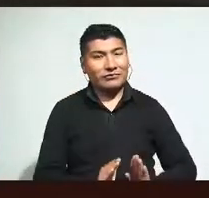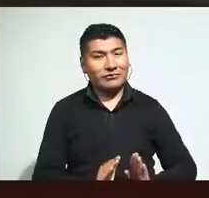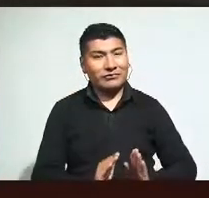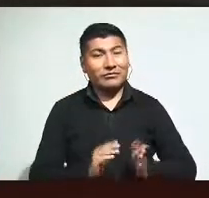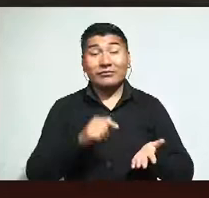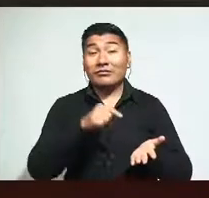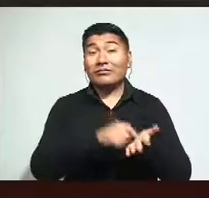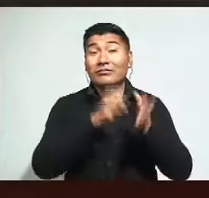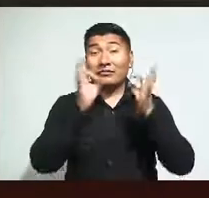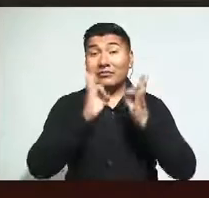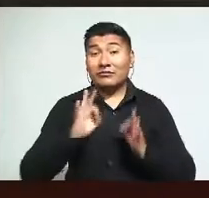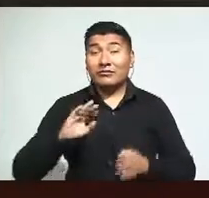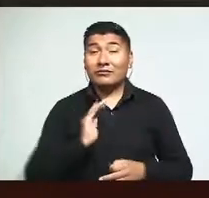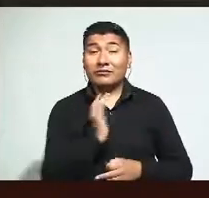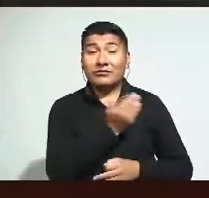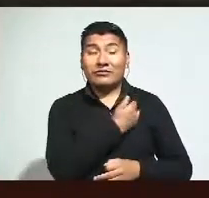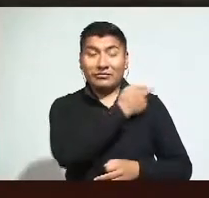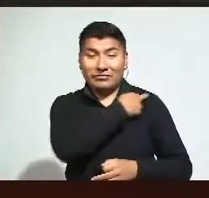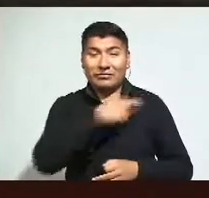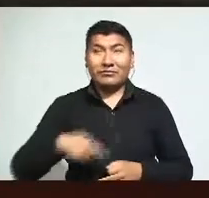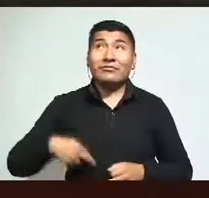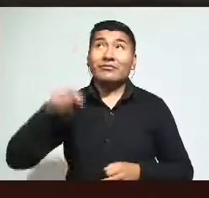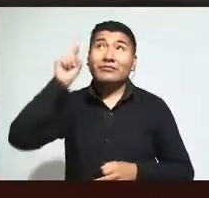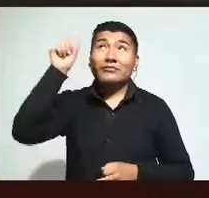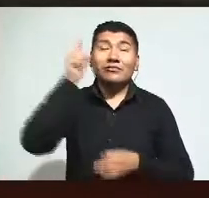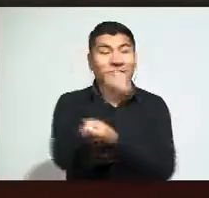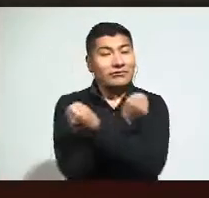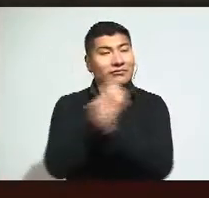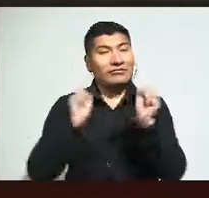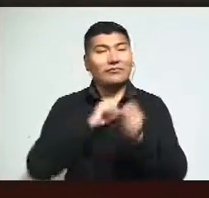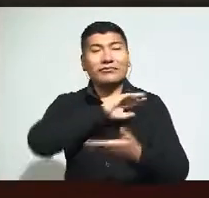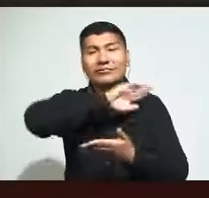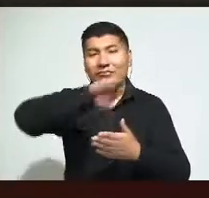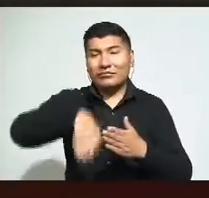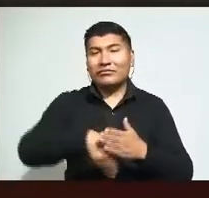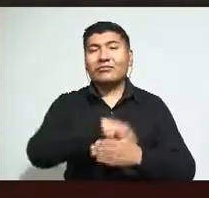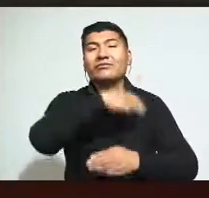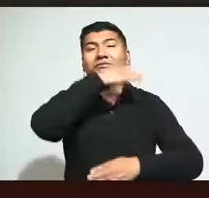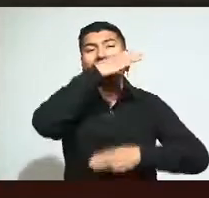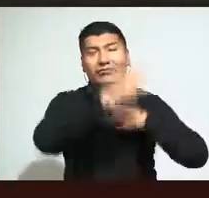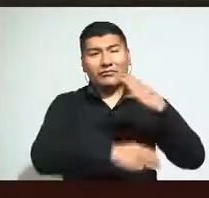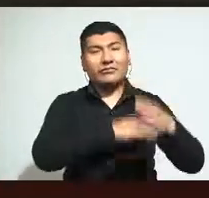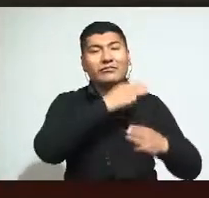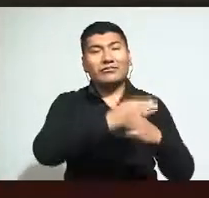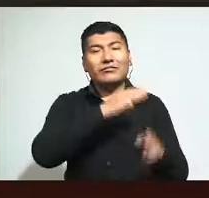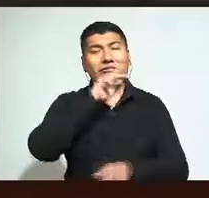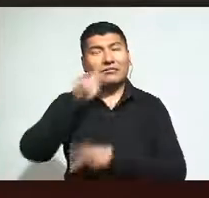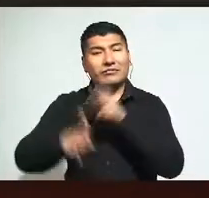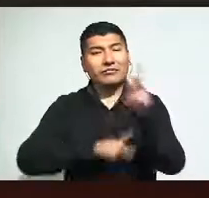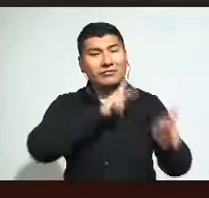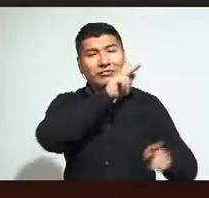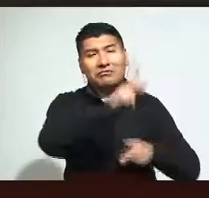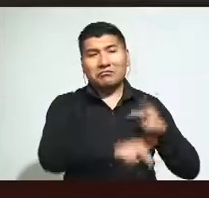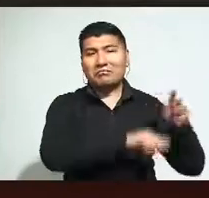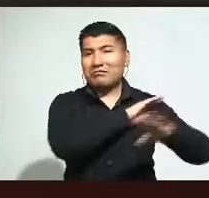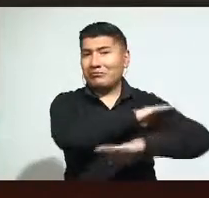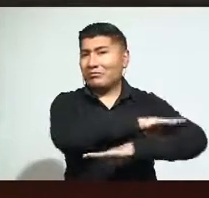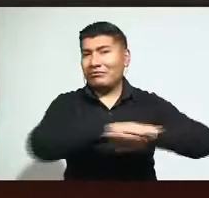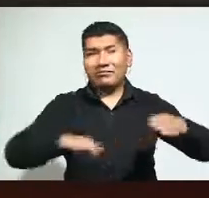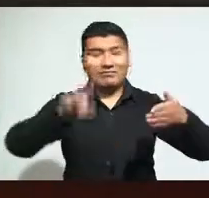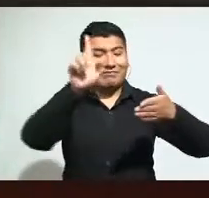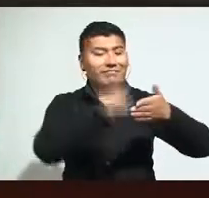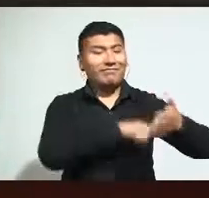nuestro rey salvó a toda la humanidad no nos ha condenado